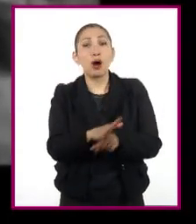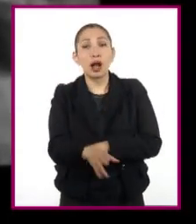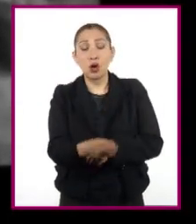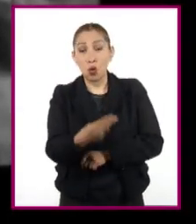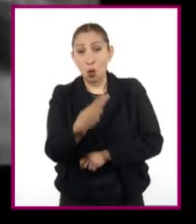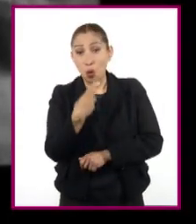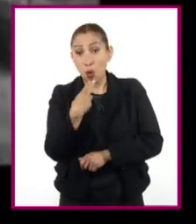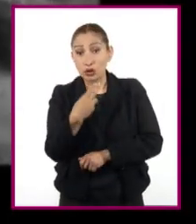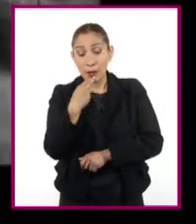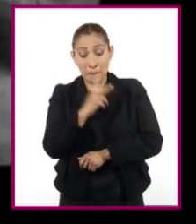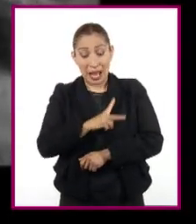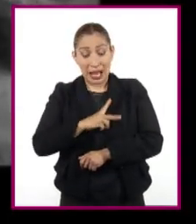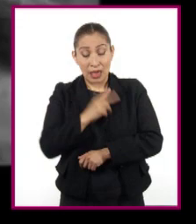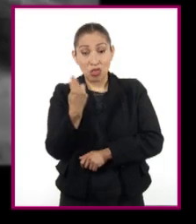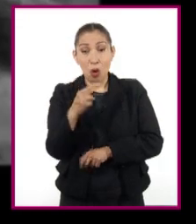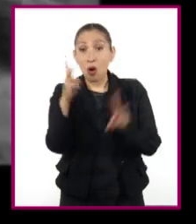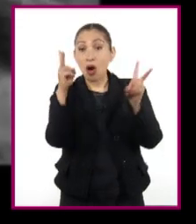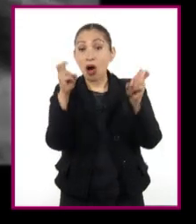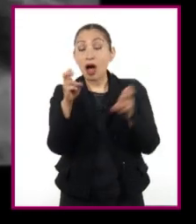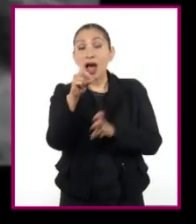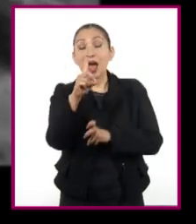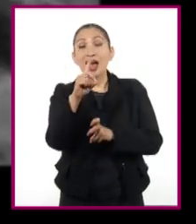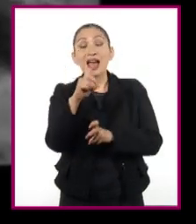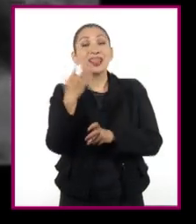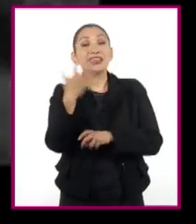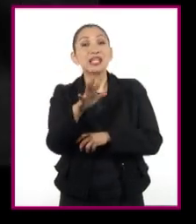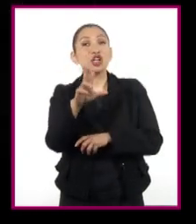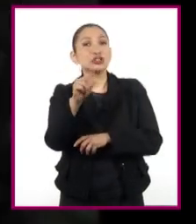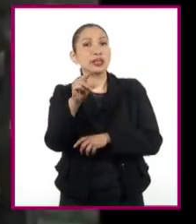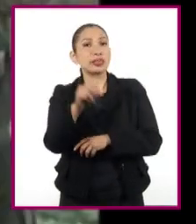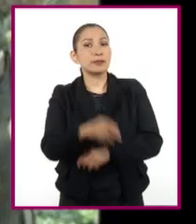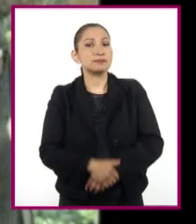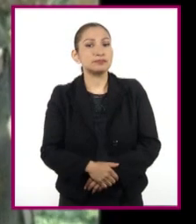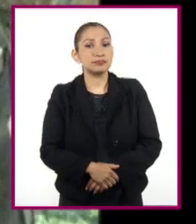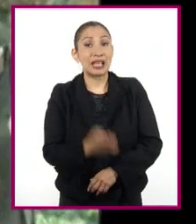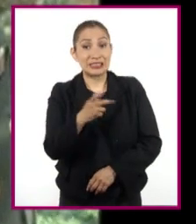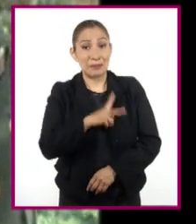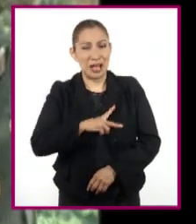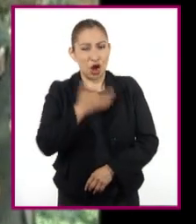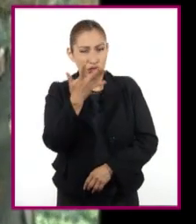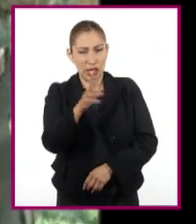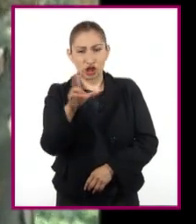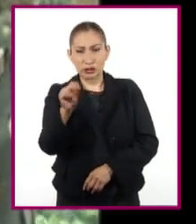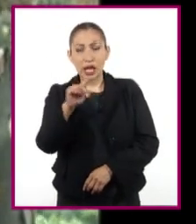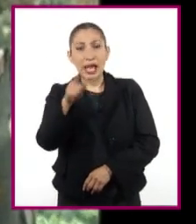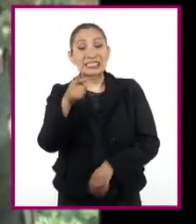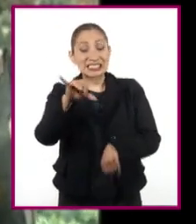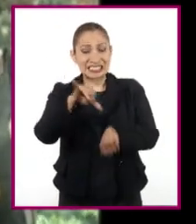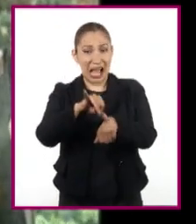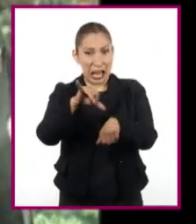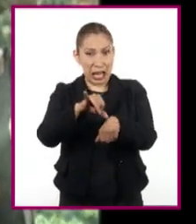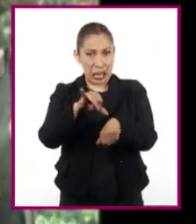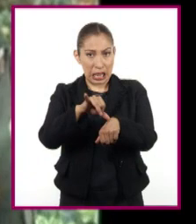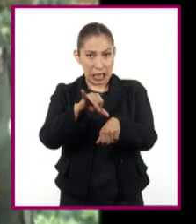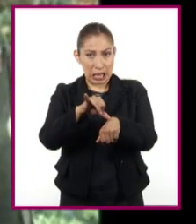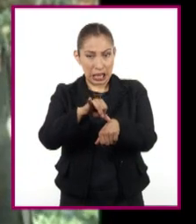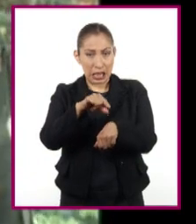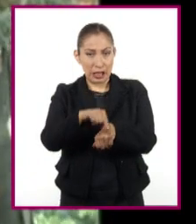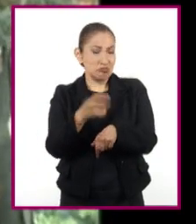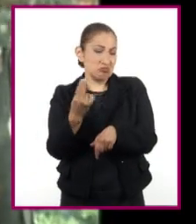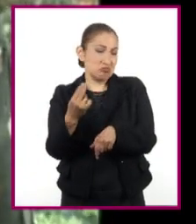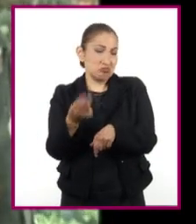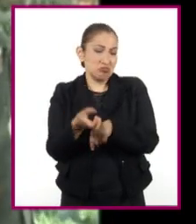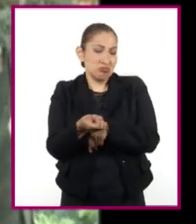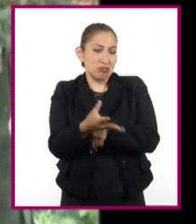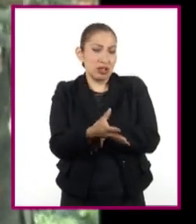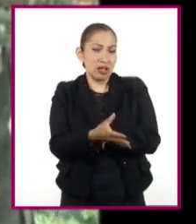la utilización de un veneno conocido como 1080. El veneno 1080 es una sal, que así se llama